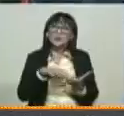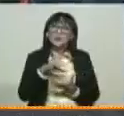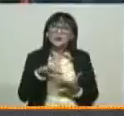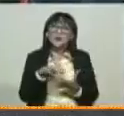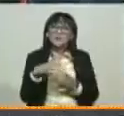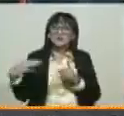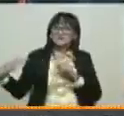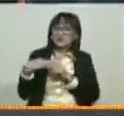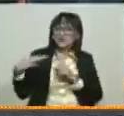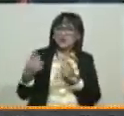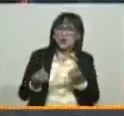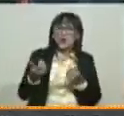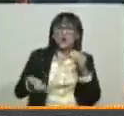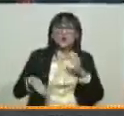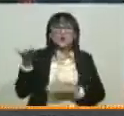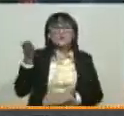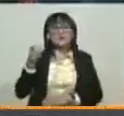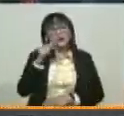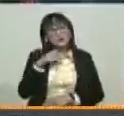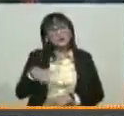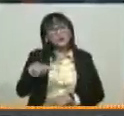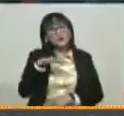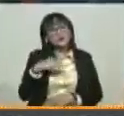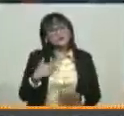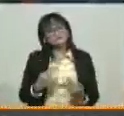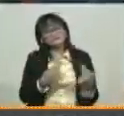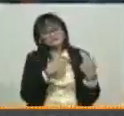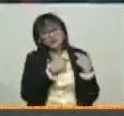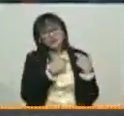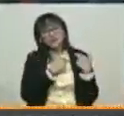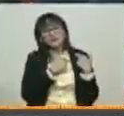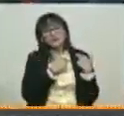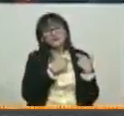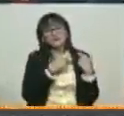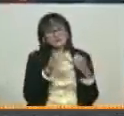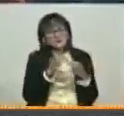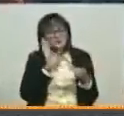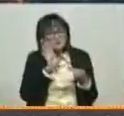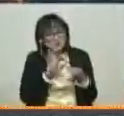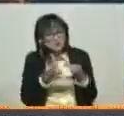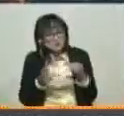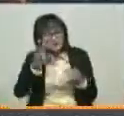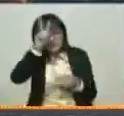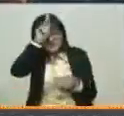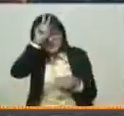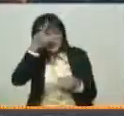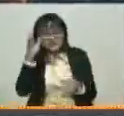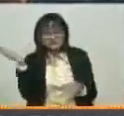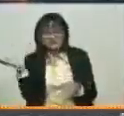guerra económica que tiene el pueblo, a combatir las mafias bachaqueras.